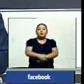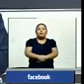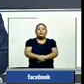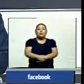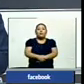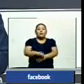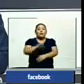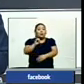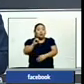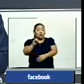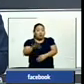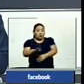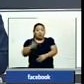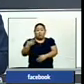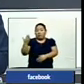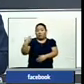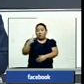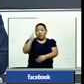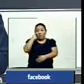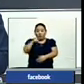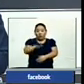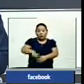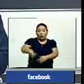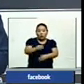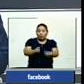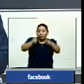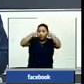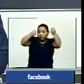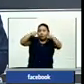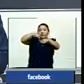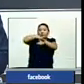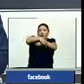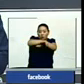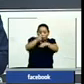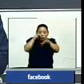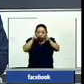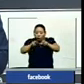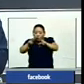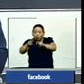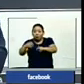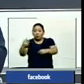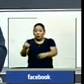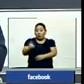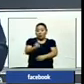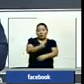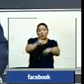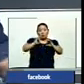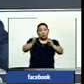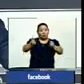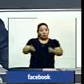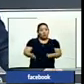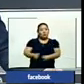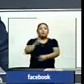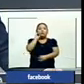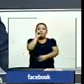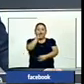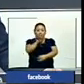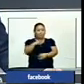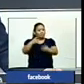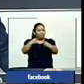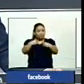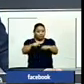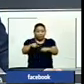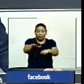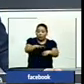Y tras los hallazgos recientes que se han hecho en la cárcel de Chalatenango, las autoridades del Gabinete de Seguridad han informado que las requisas en